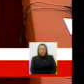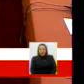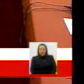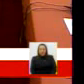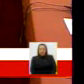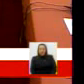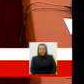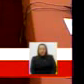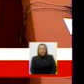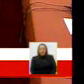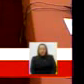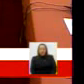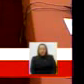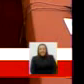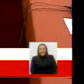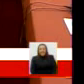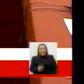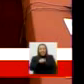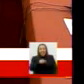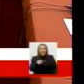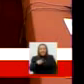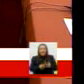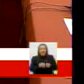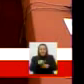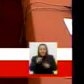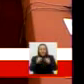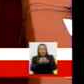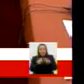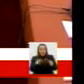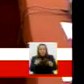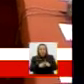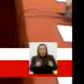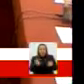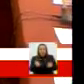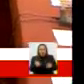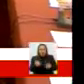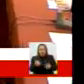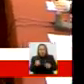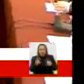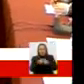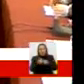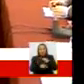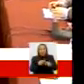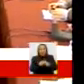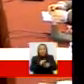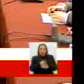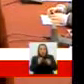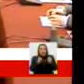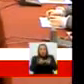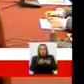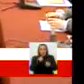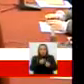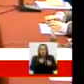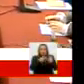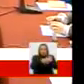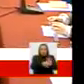Mira, el grupo parlamentario tiene 6 miembros y por lo general son de partidos políticos. Por ejemplo, el Partido Nacionalista, cuando entró al Congreso, era una